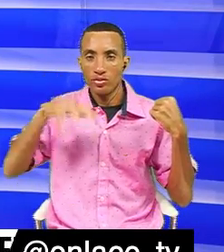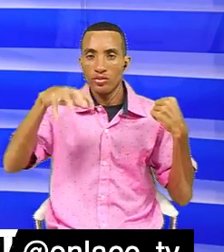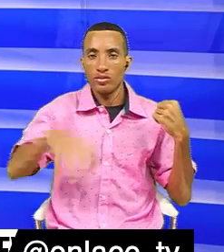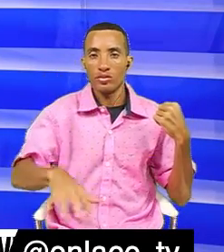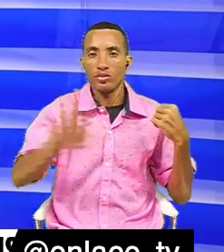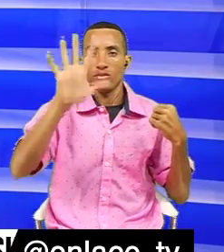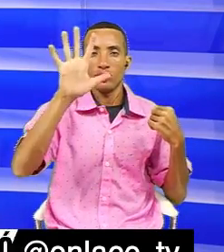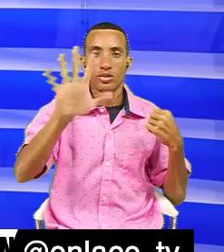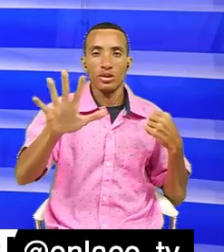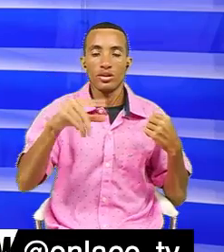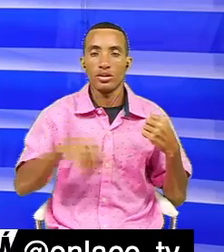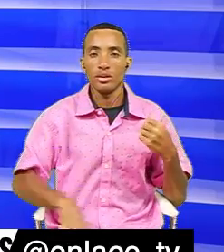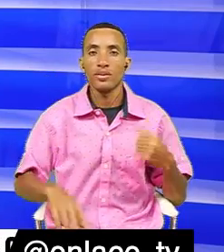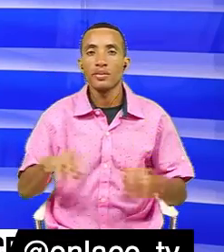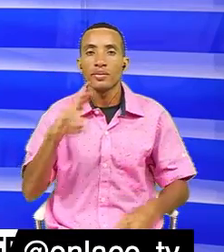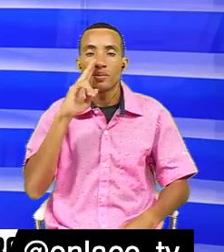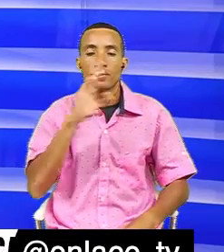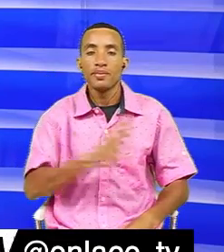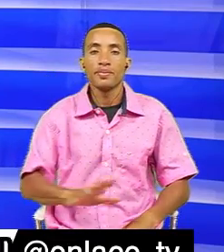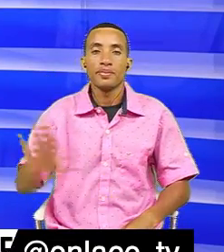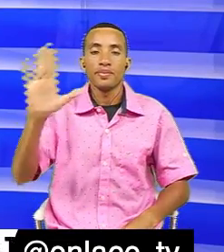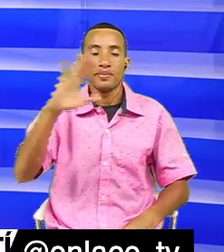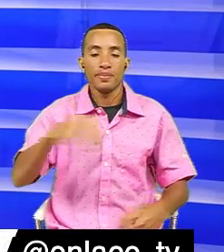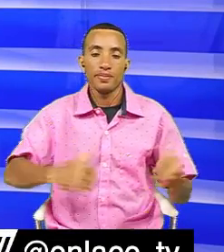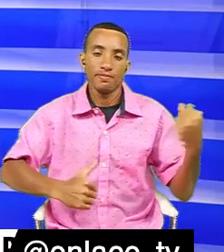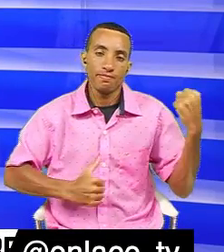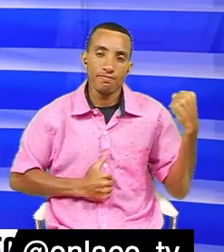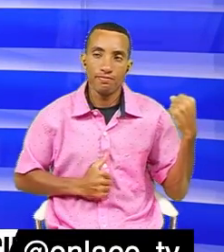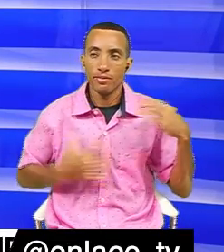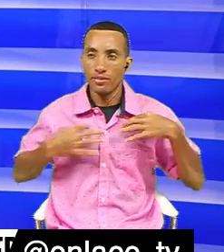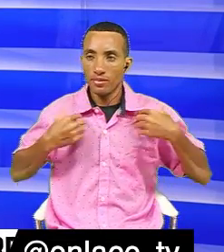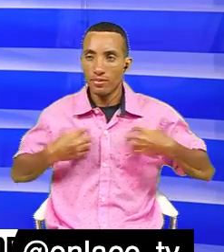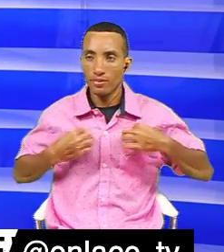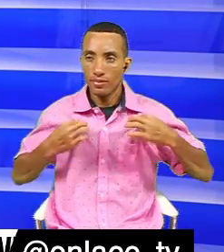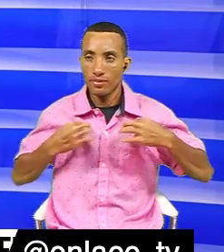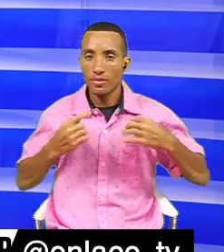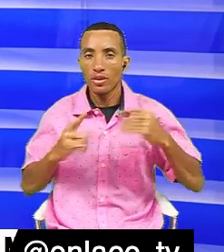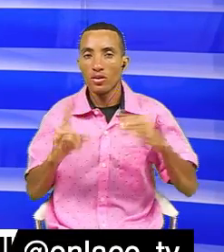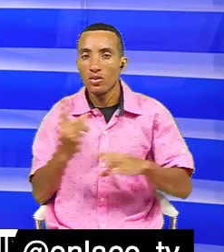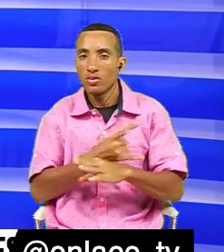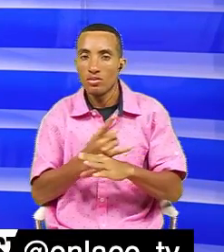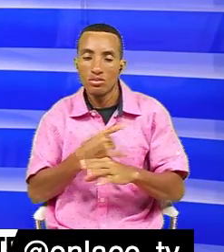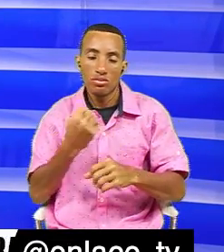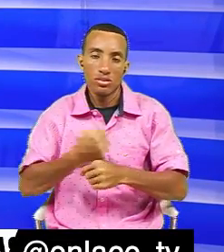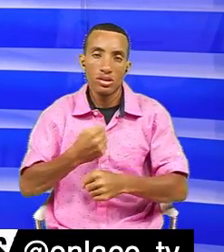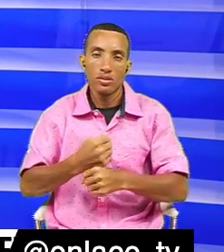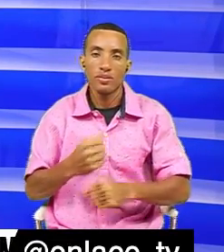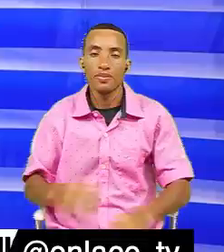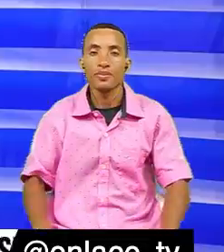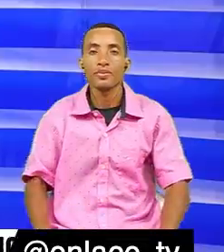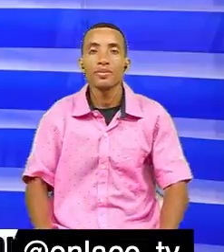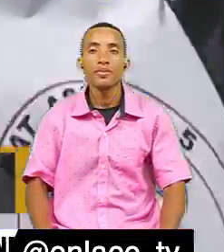Ejército Nacional. En el evento se apreciaron uniformes y algunos elementos que utilizan para su labor.